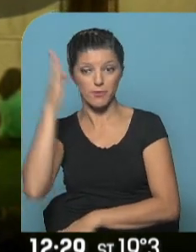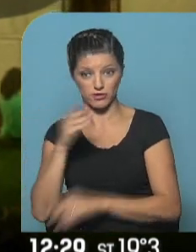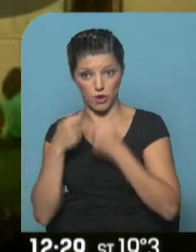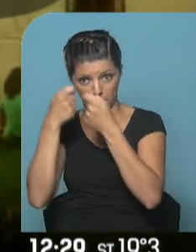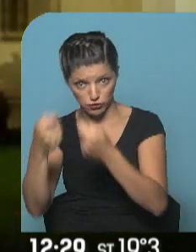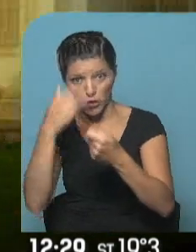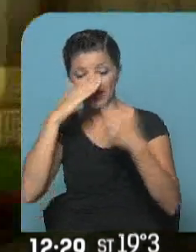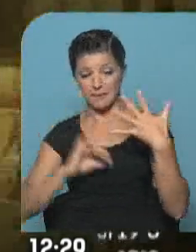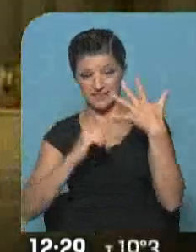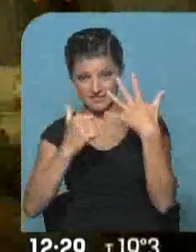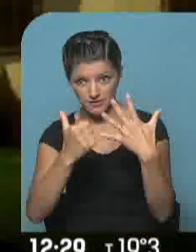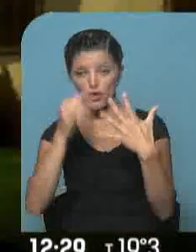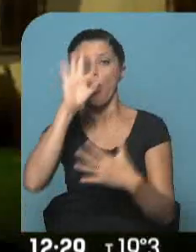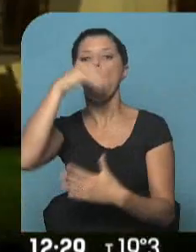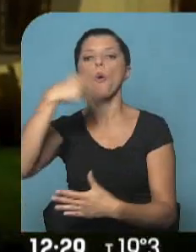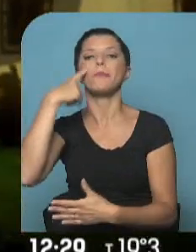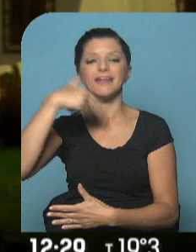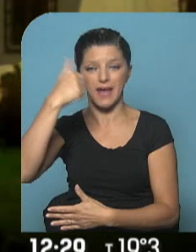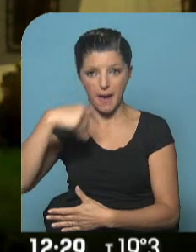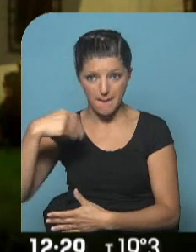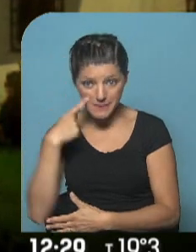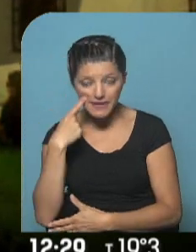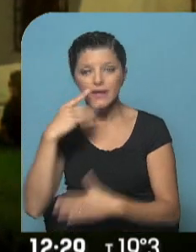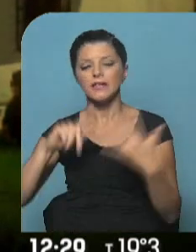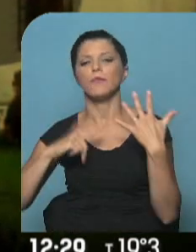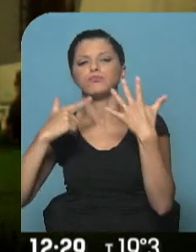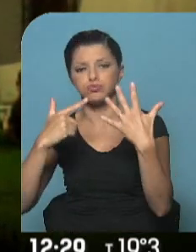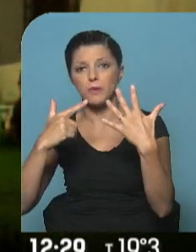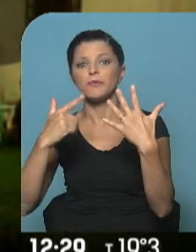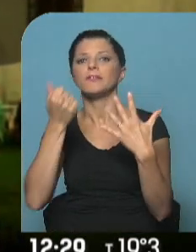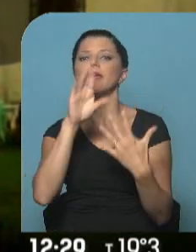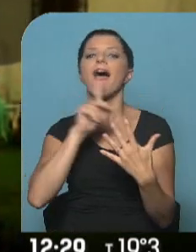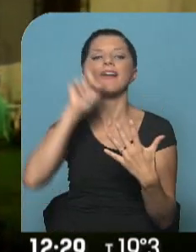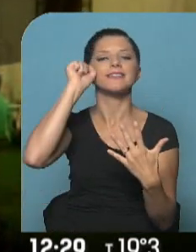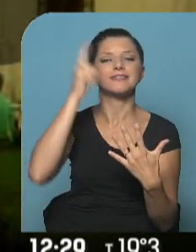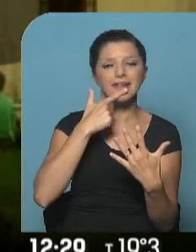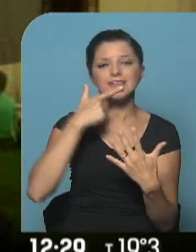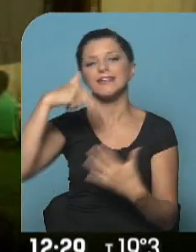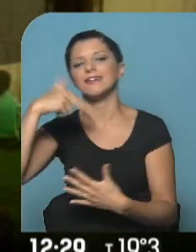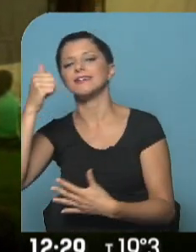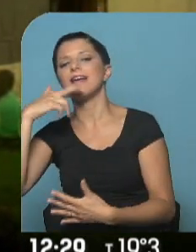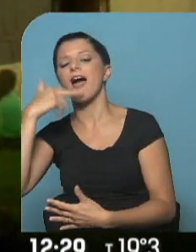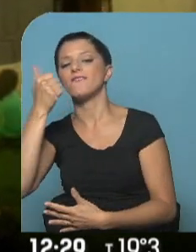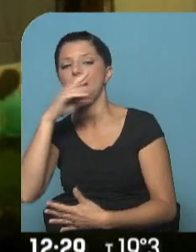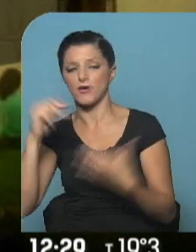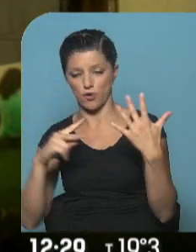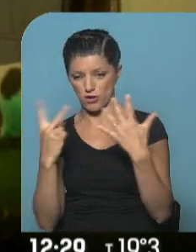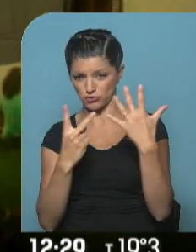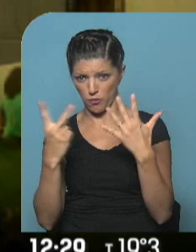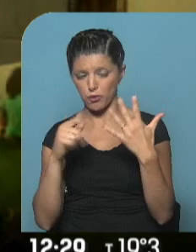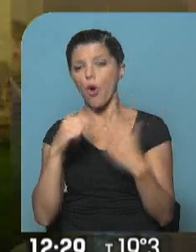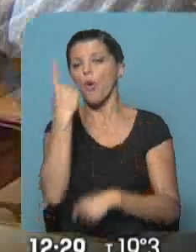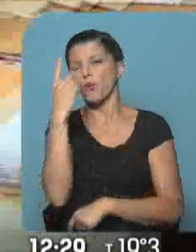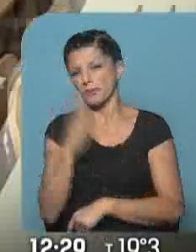Enrique Sominami, con el 5,7%, y los candidatos de izquierda Eduardo Artés y Alejandro Navarro, con menos del 1% cada